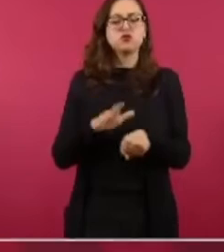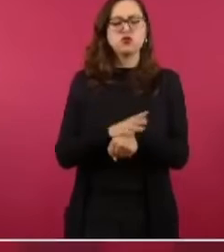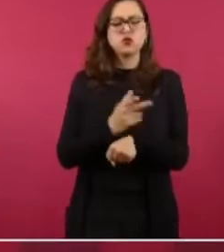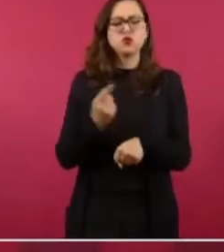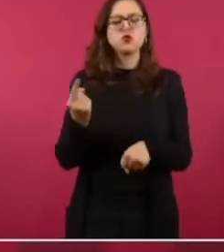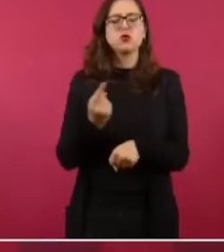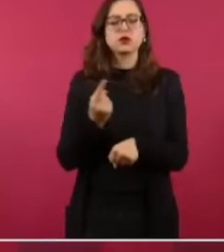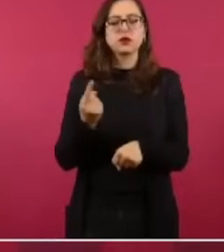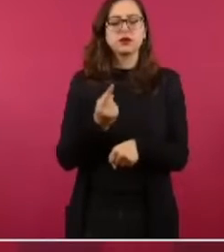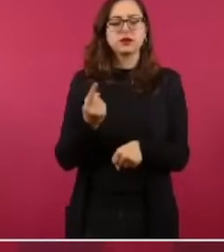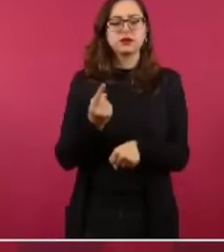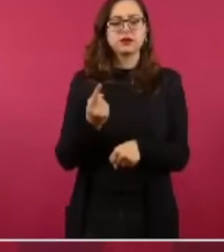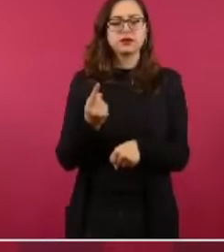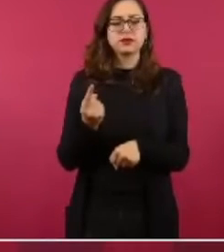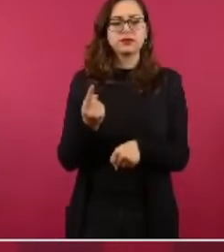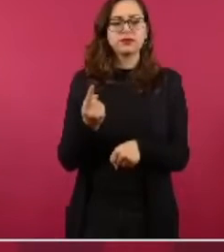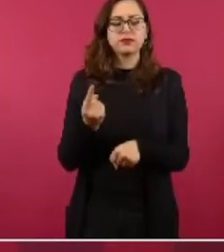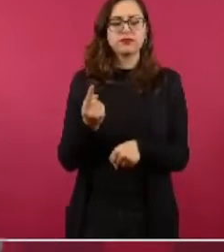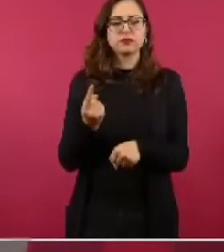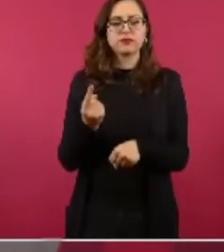de